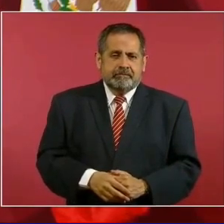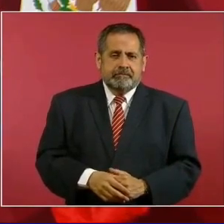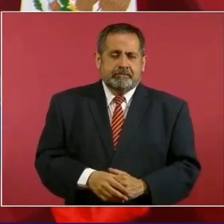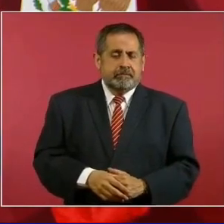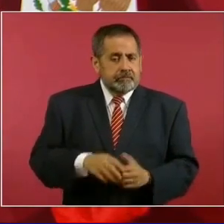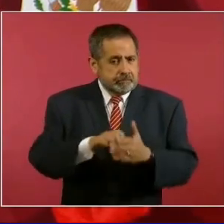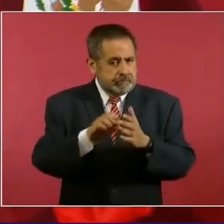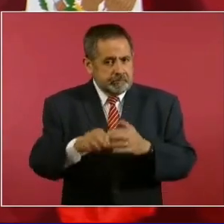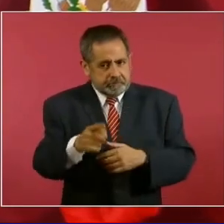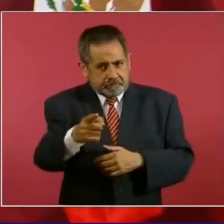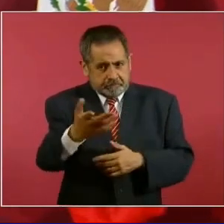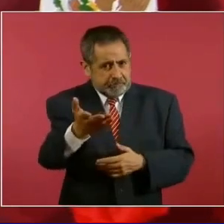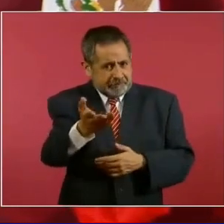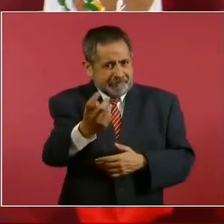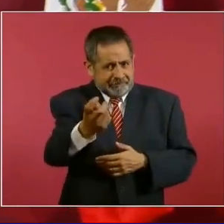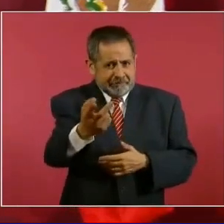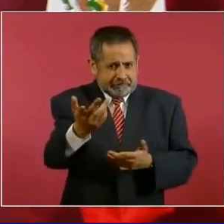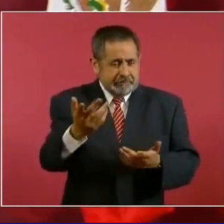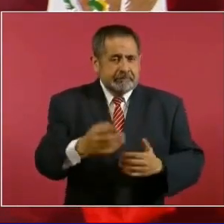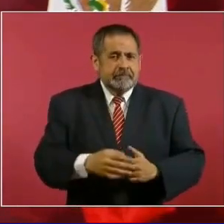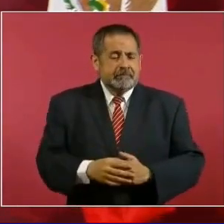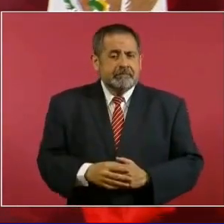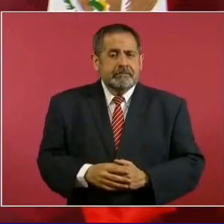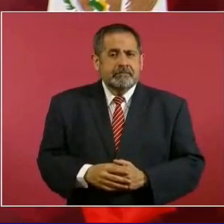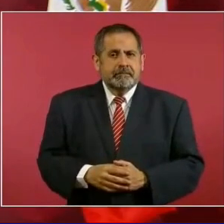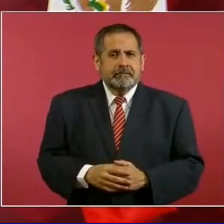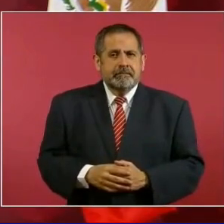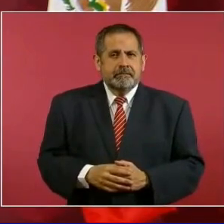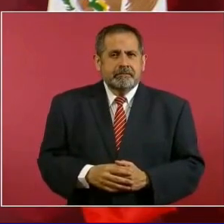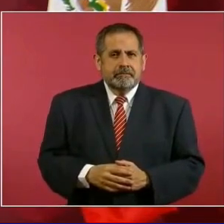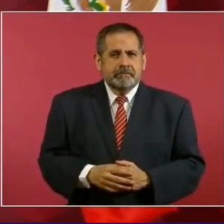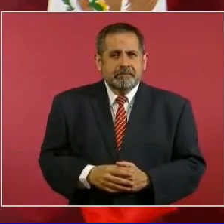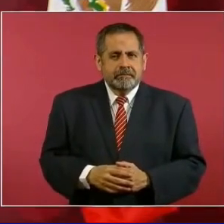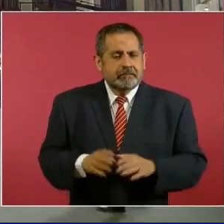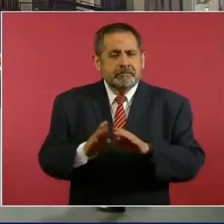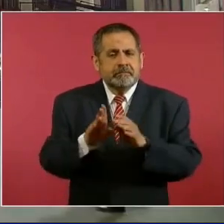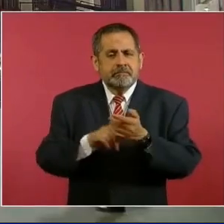Por ejemplo, o sea, ¿cómo